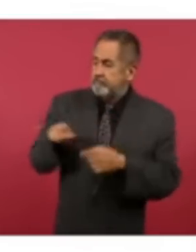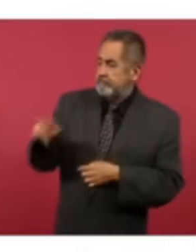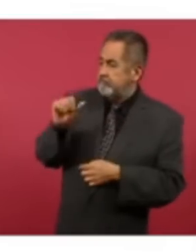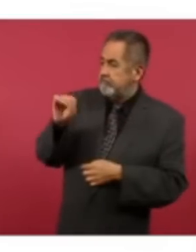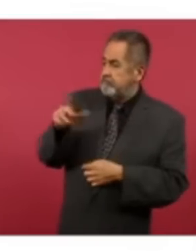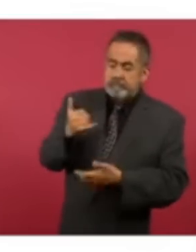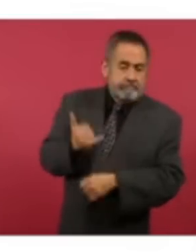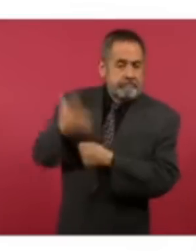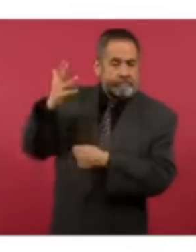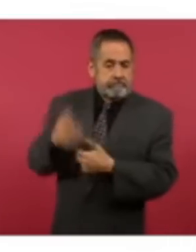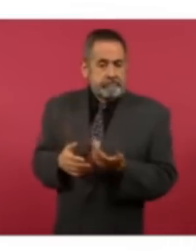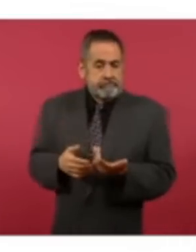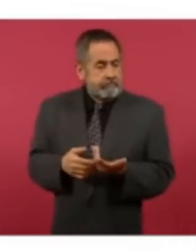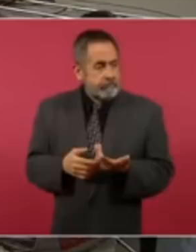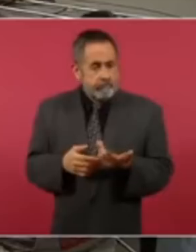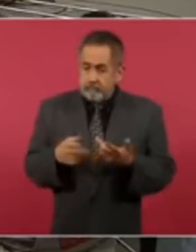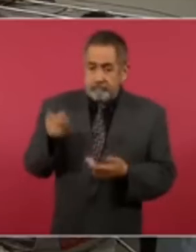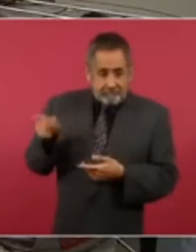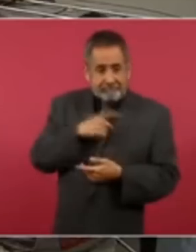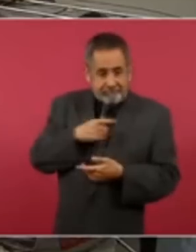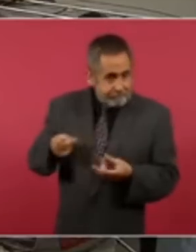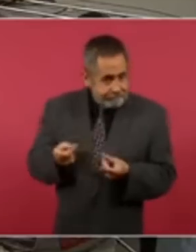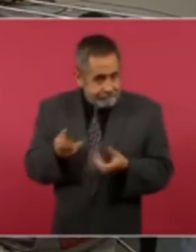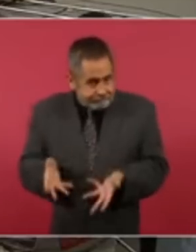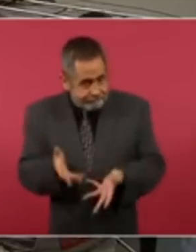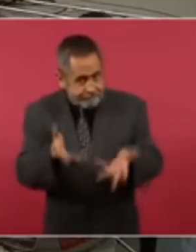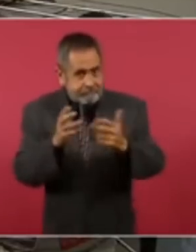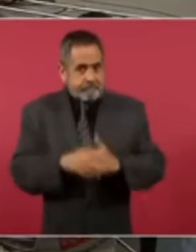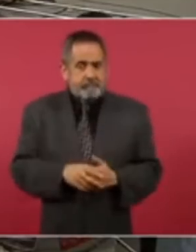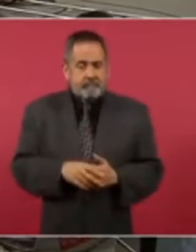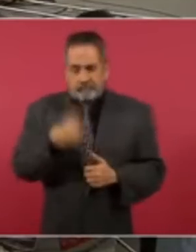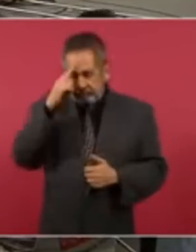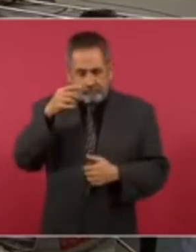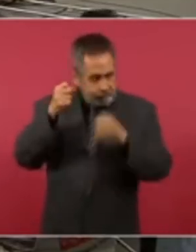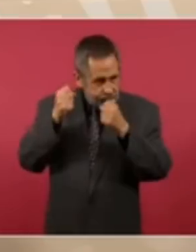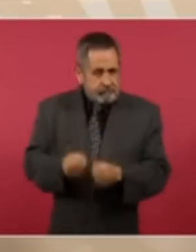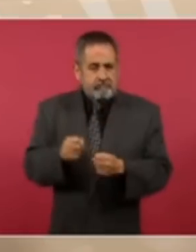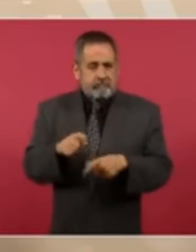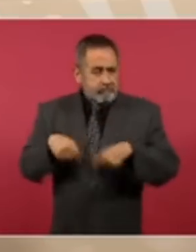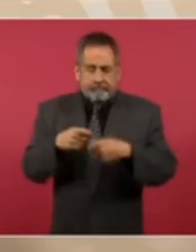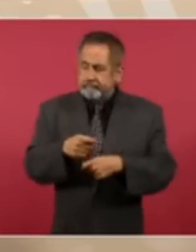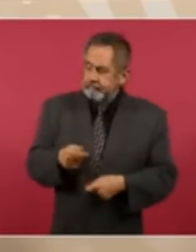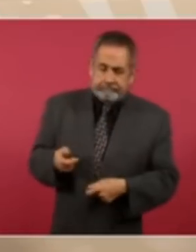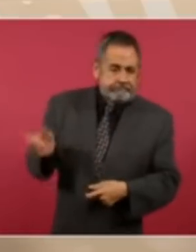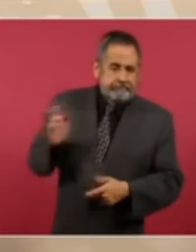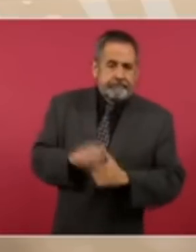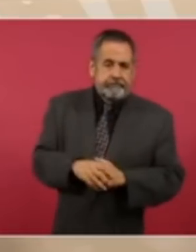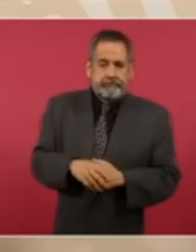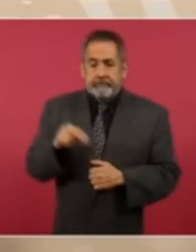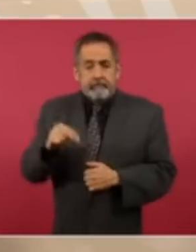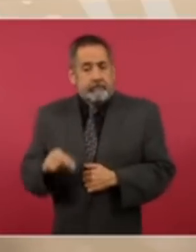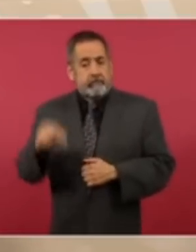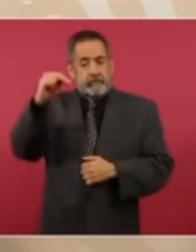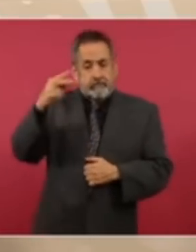En lugar de condicionar las inversiones, debería dar certeza jurídica y seguridad. El norte de